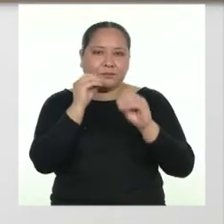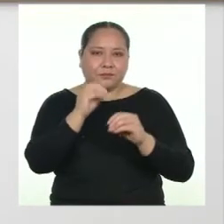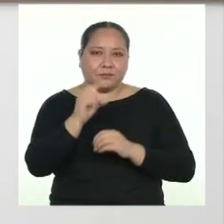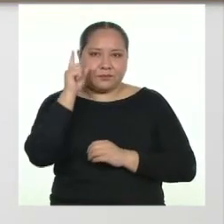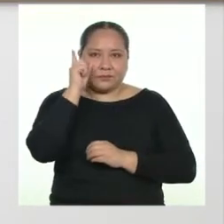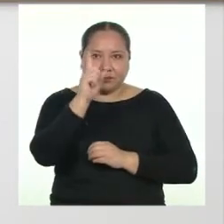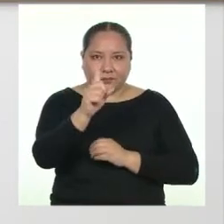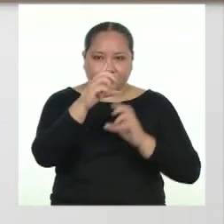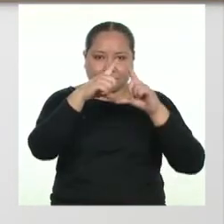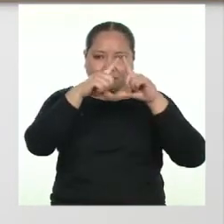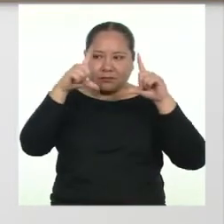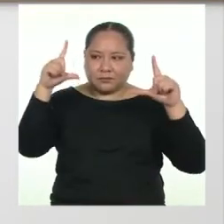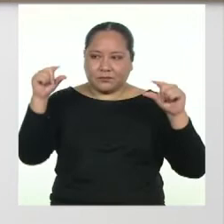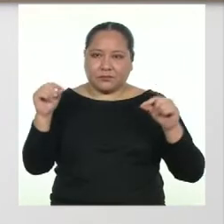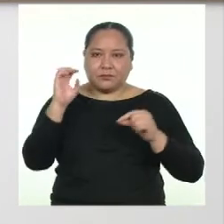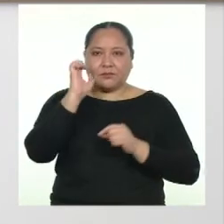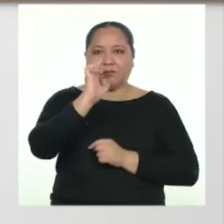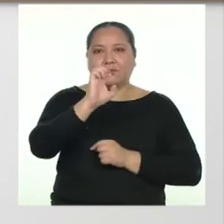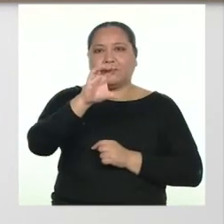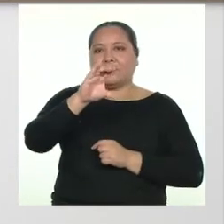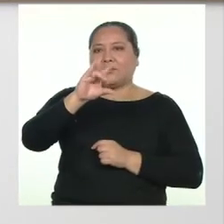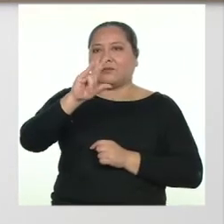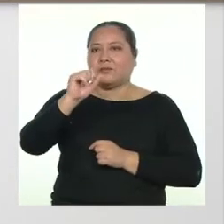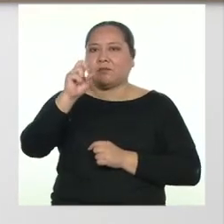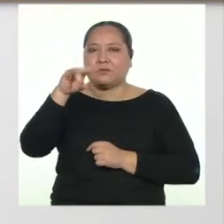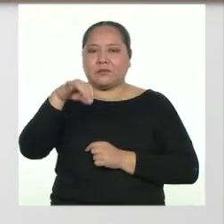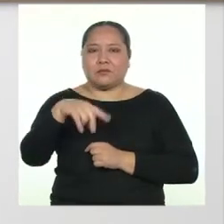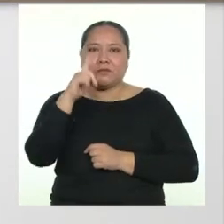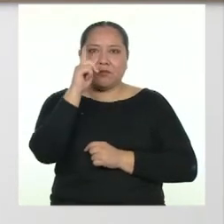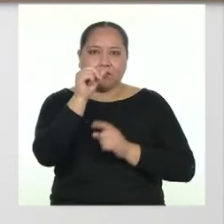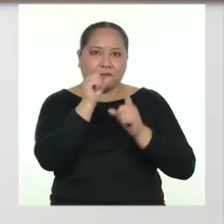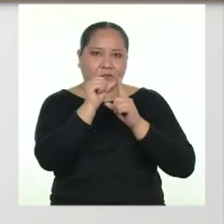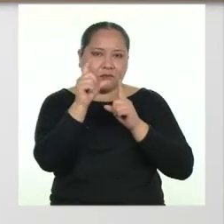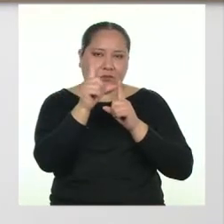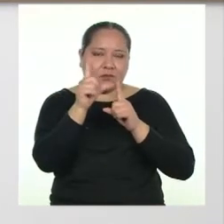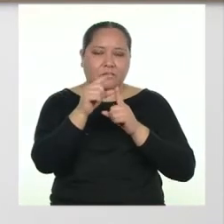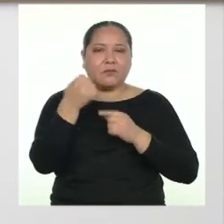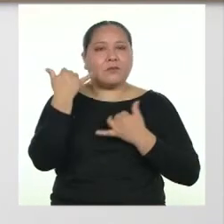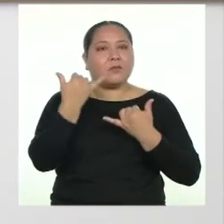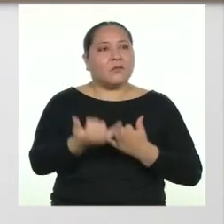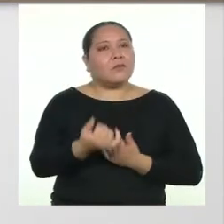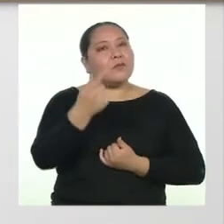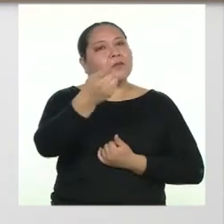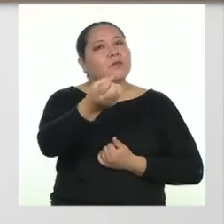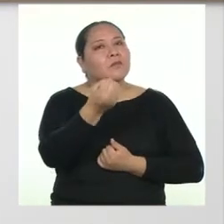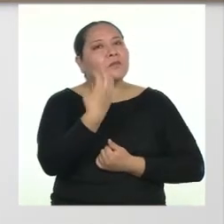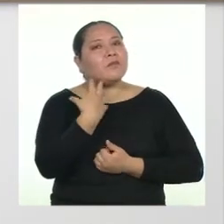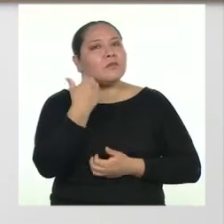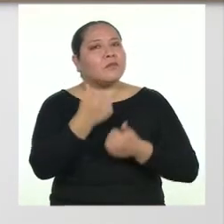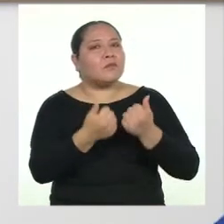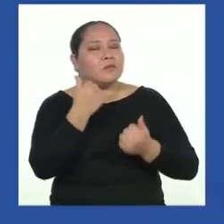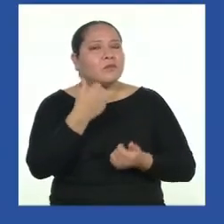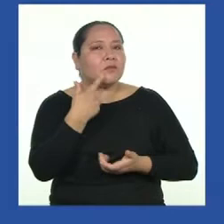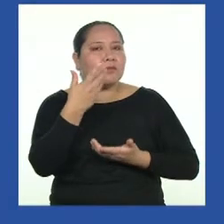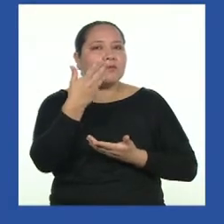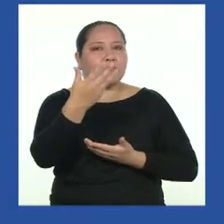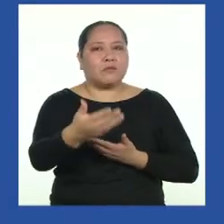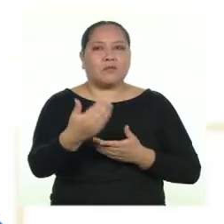una única ecuación y con una sola variable. Ahora, Jonathan, ¿podrás decirme cuáles fueron los